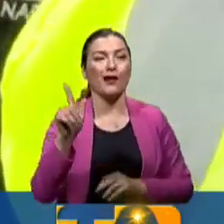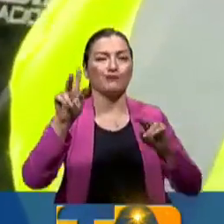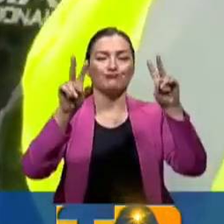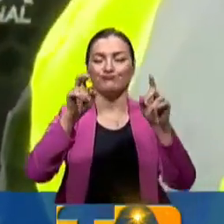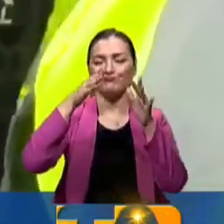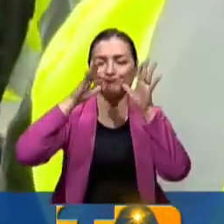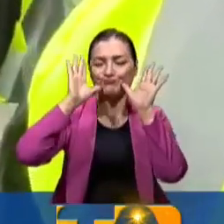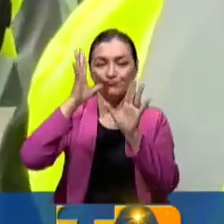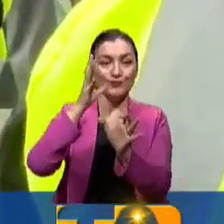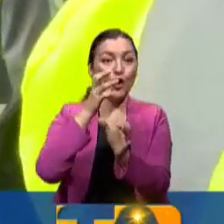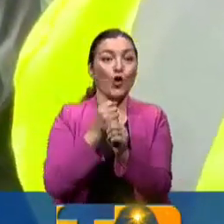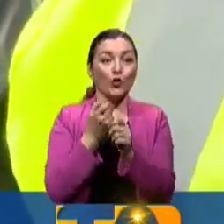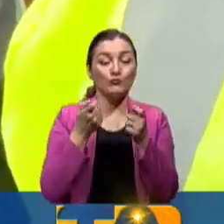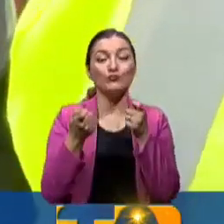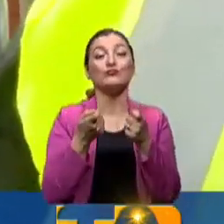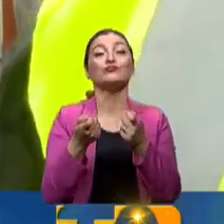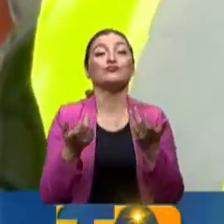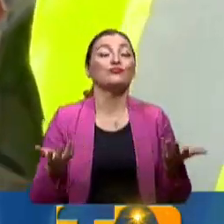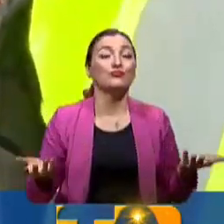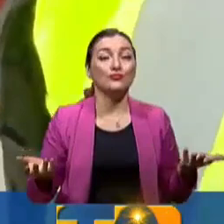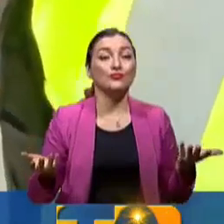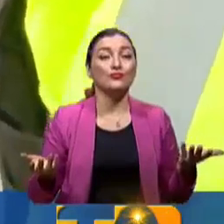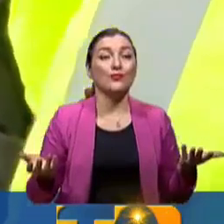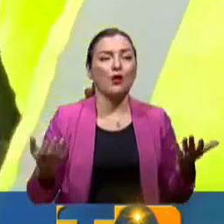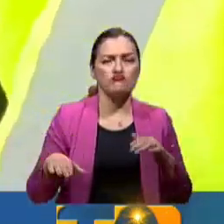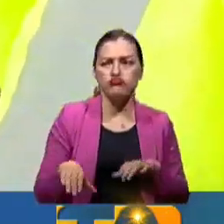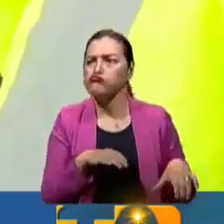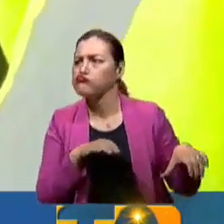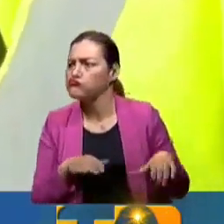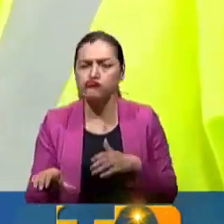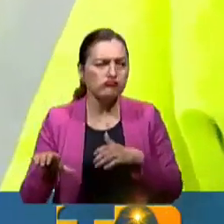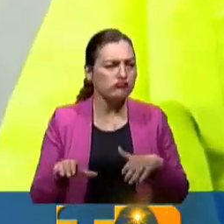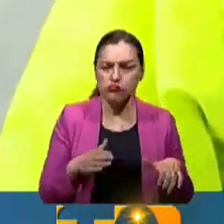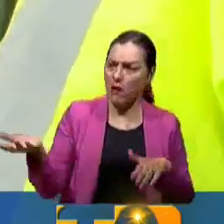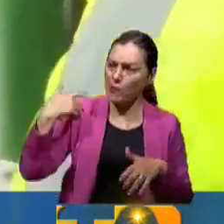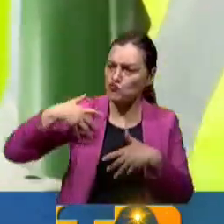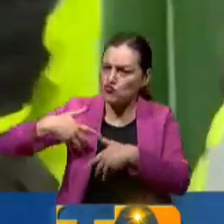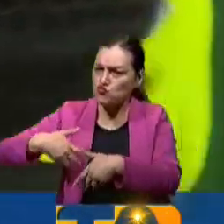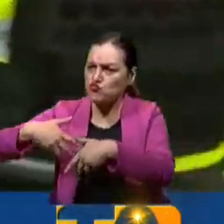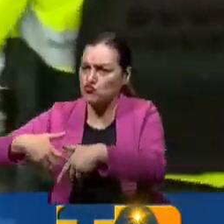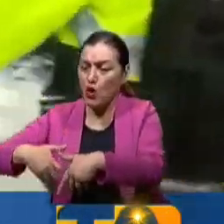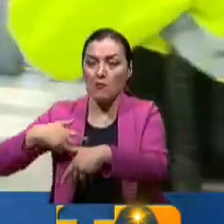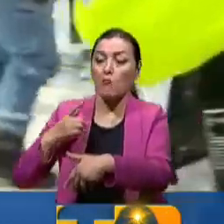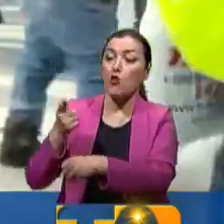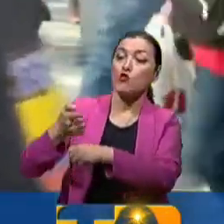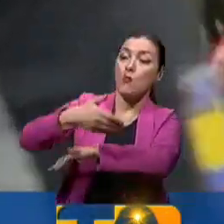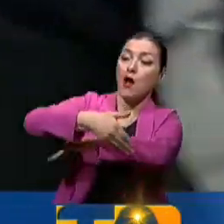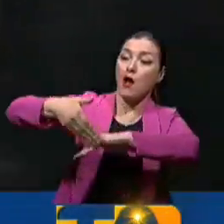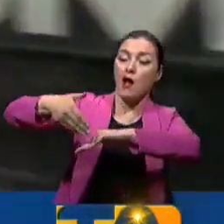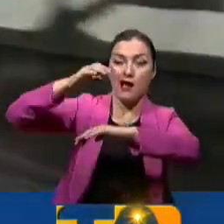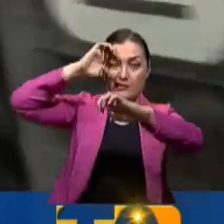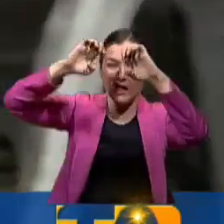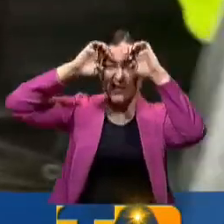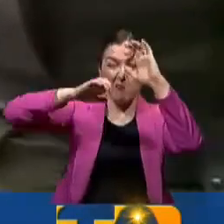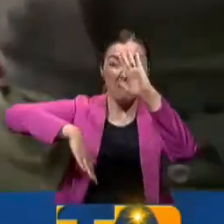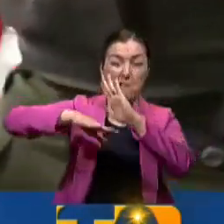es un operativo de control dinámico en el que ha permitido designar a los servidores policiales en lugares